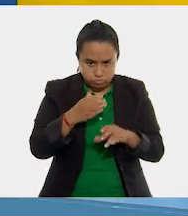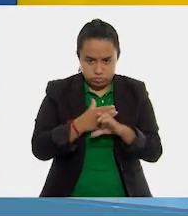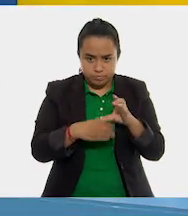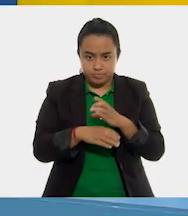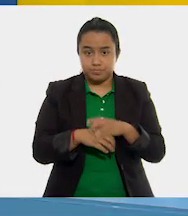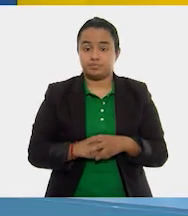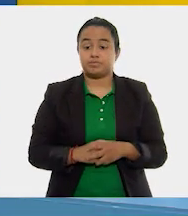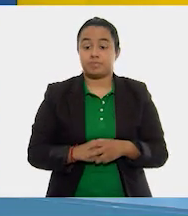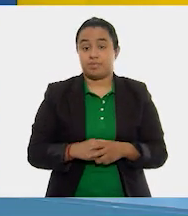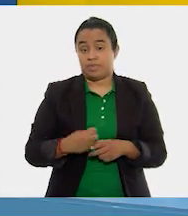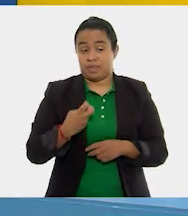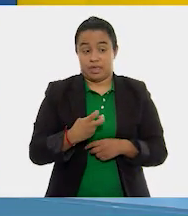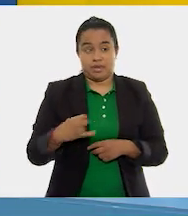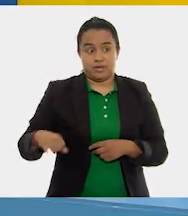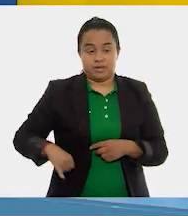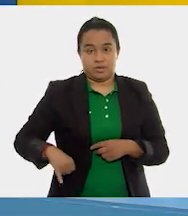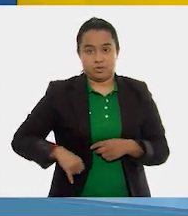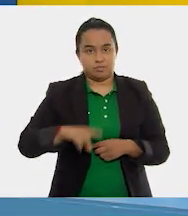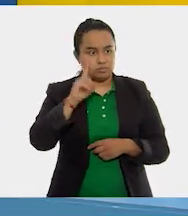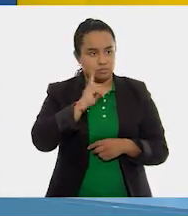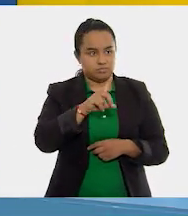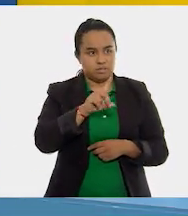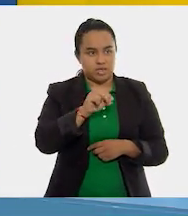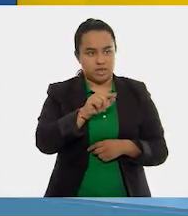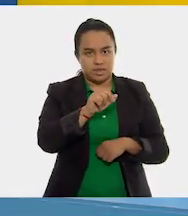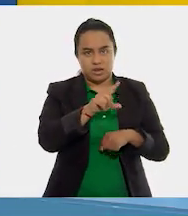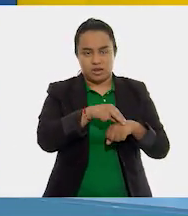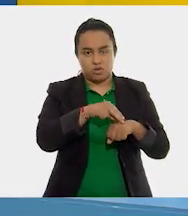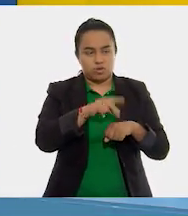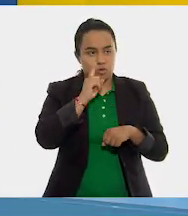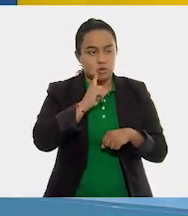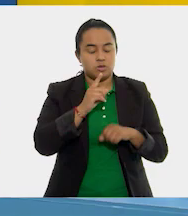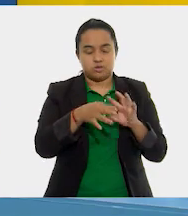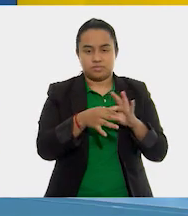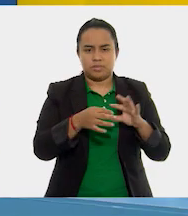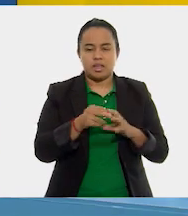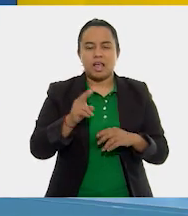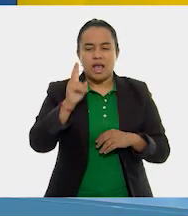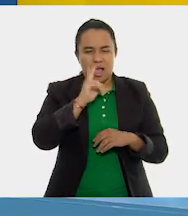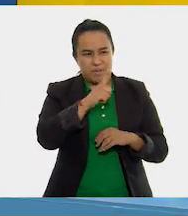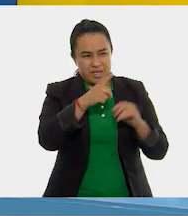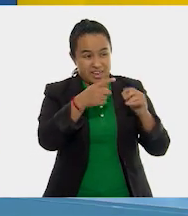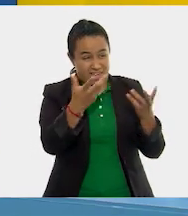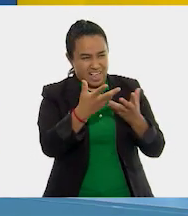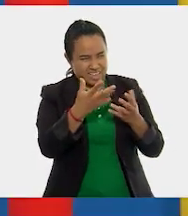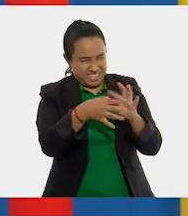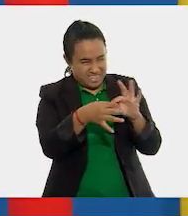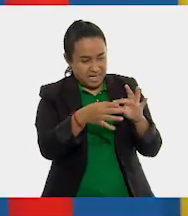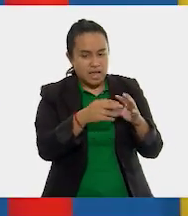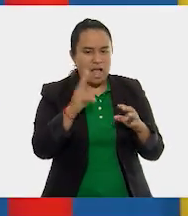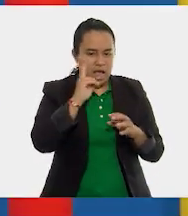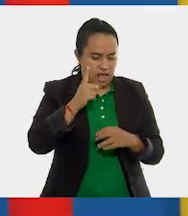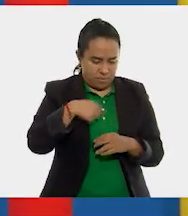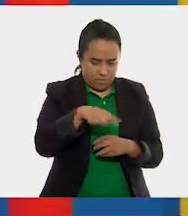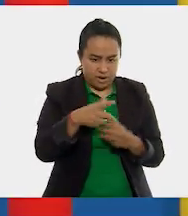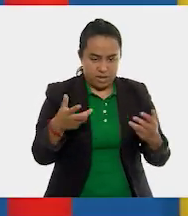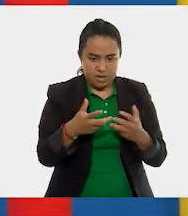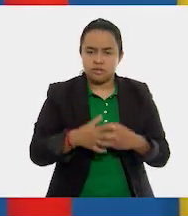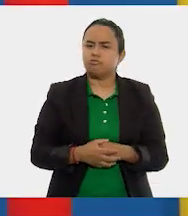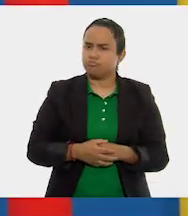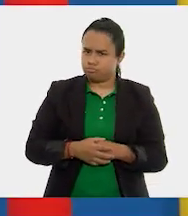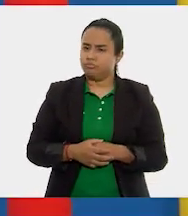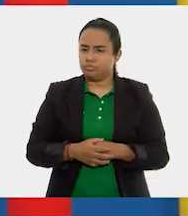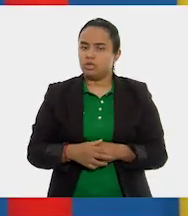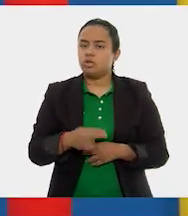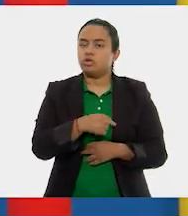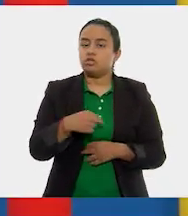muy interesante lo que nos comparte la doctora Daniela Franco. Hagamos la demostración que nos platicó, ¿te parece? Muy bien, maestra. Pues lo que